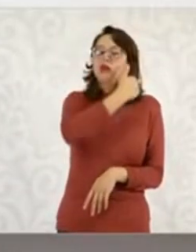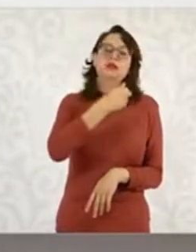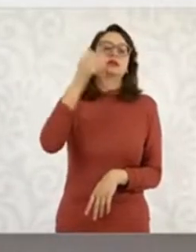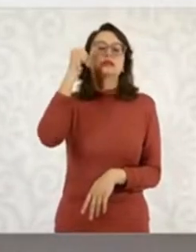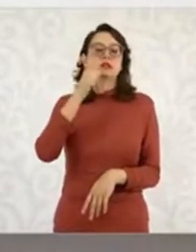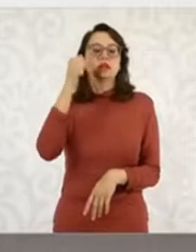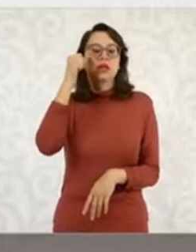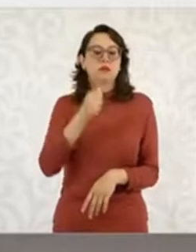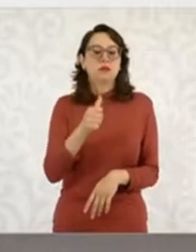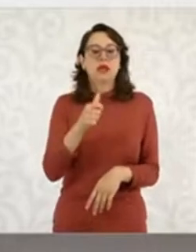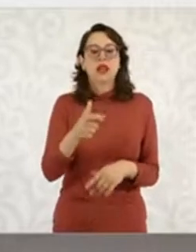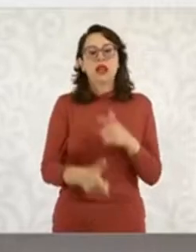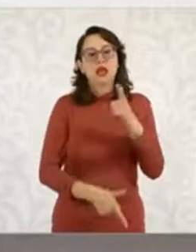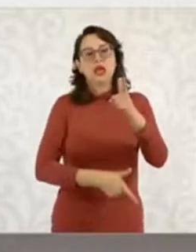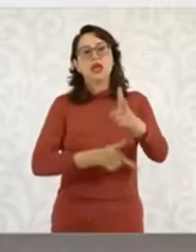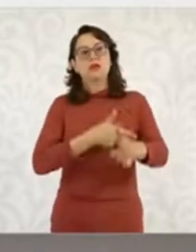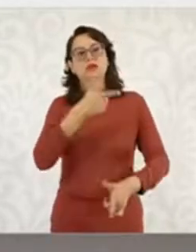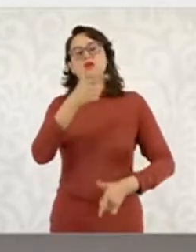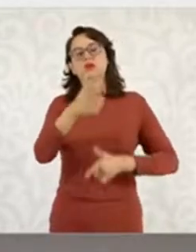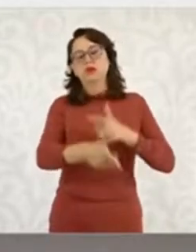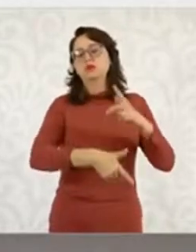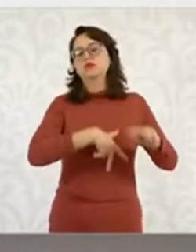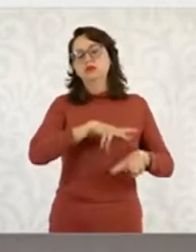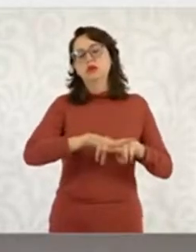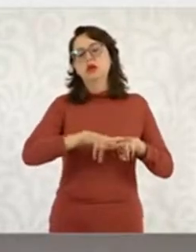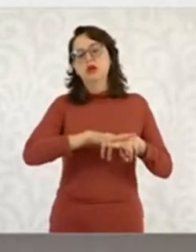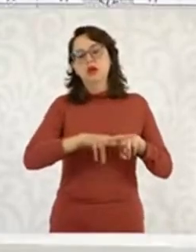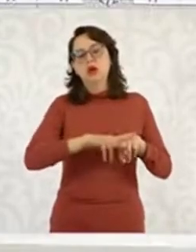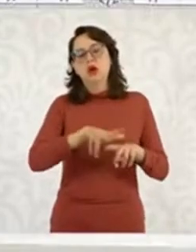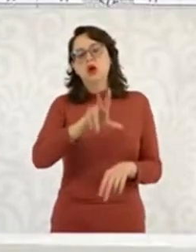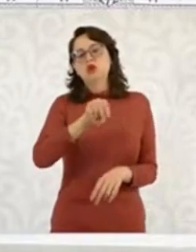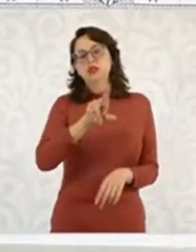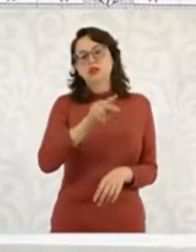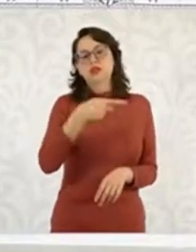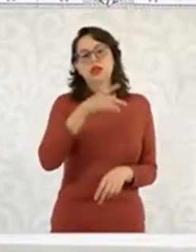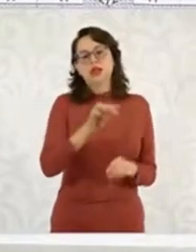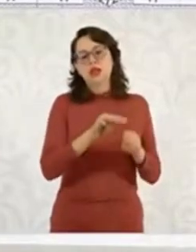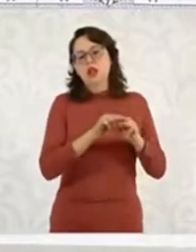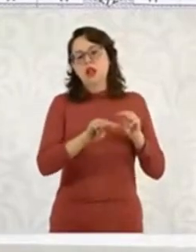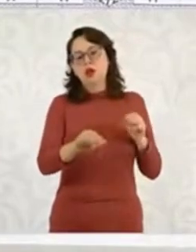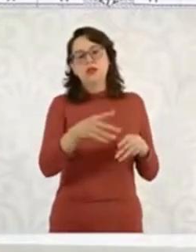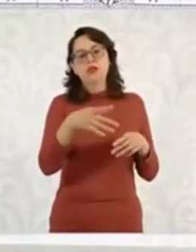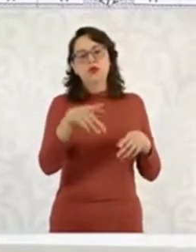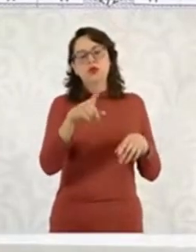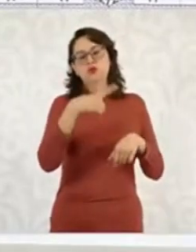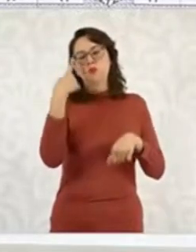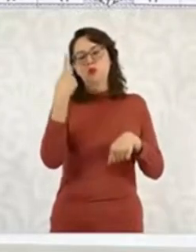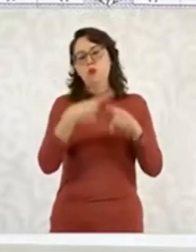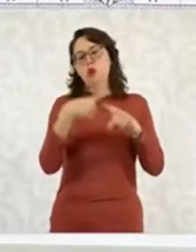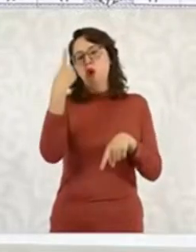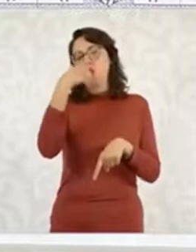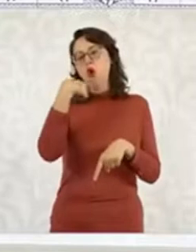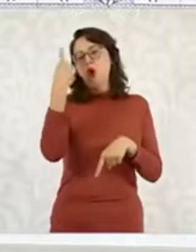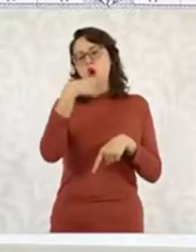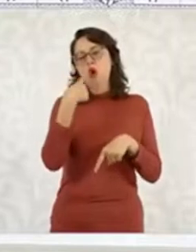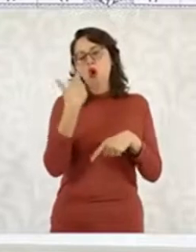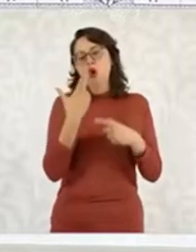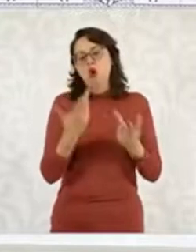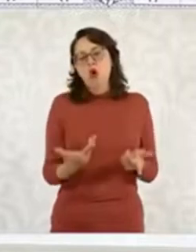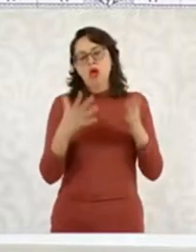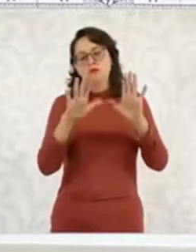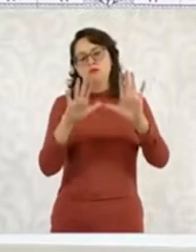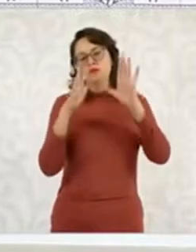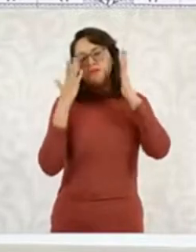siempre pues, más o menos lento, de alrededor de máximo 80 kilómetros por hora. Al tener curvas más amplias, los trenes pueden